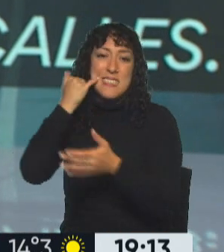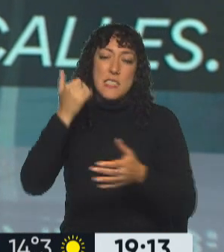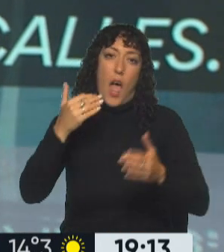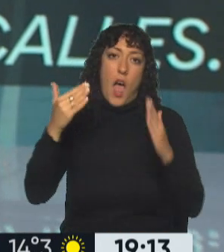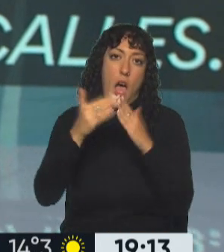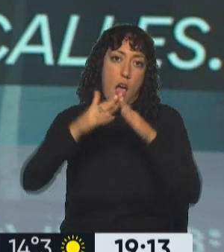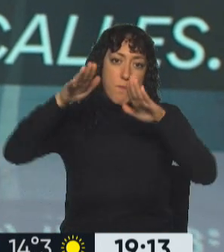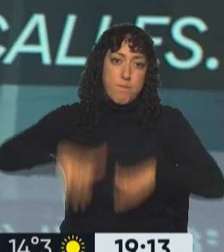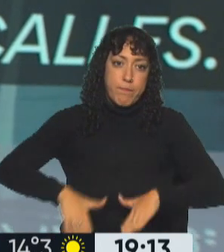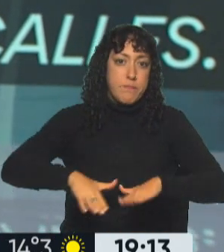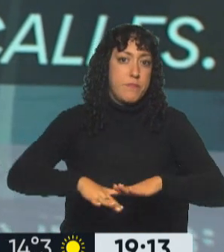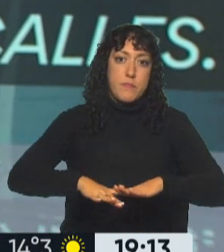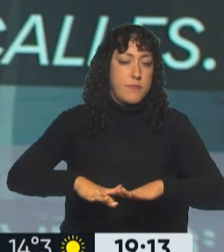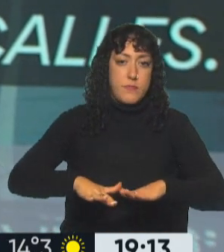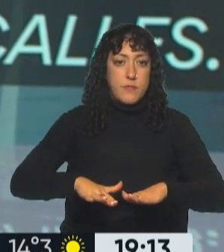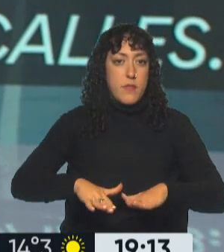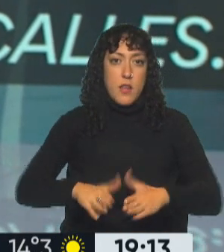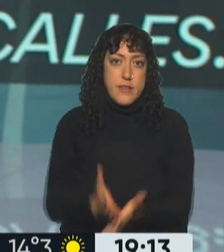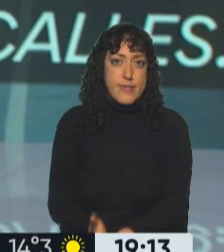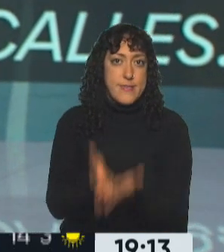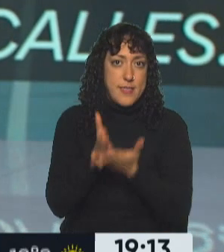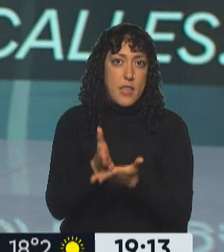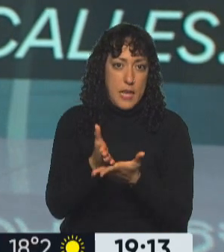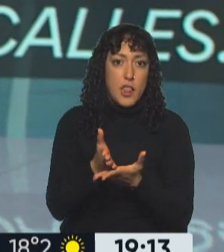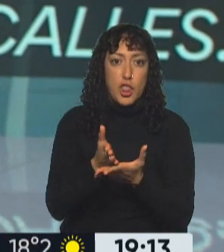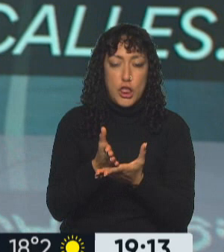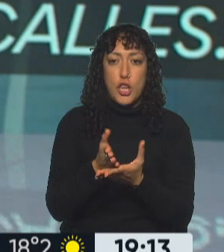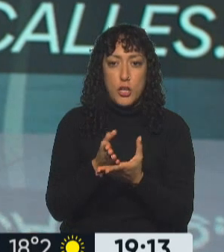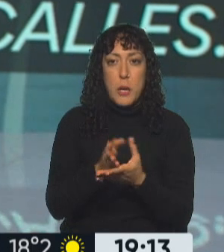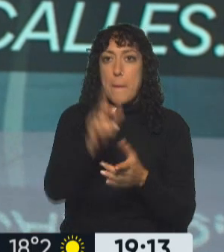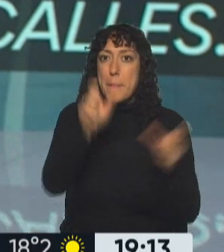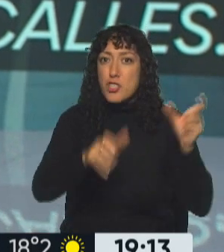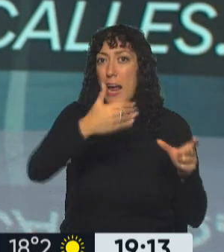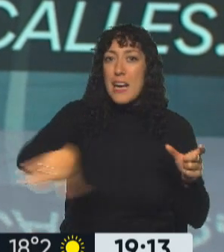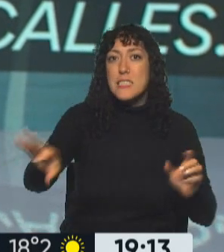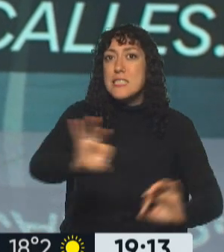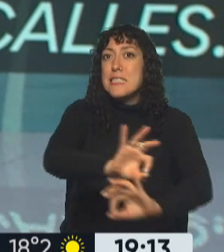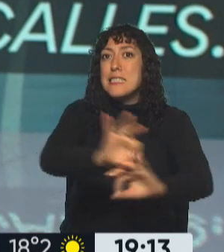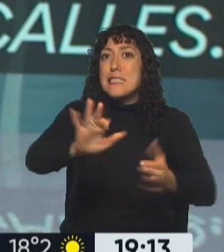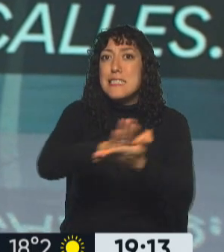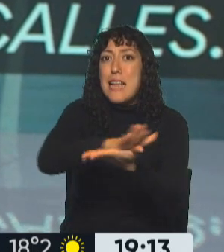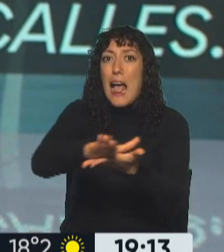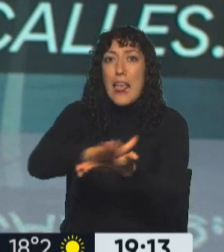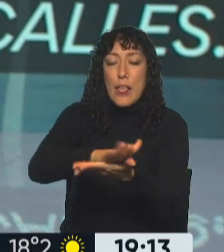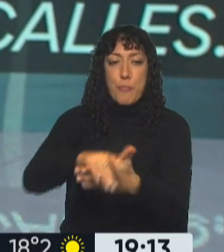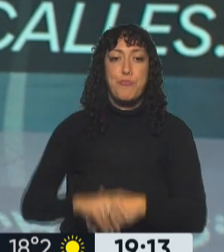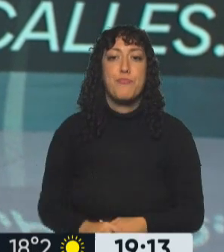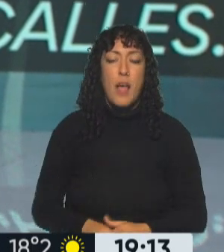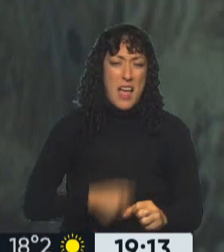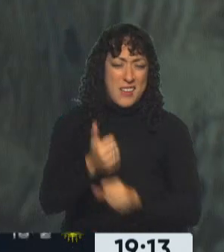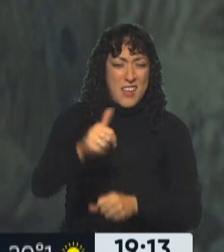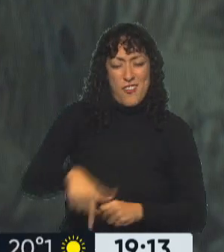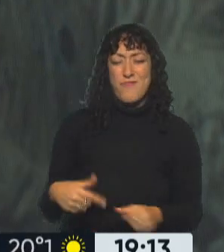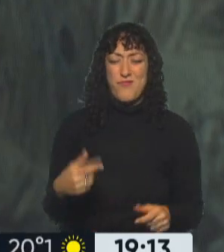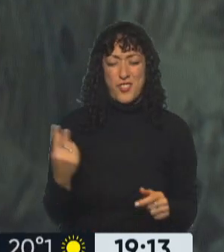aplicar estas cuarentenas muy estrictas, que no se veía gente en las calles, ¿no? Y acá todavía lo mirábamos como un